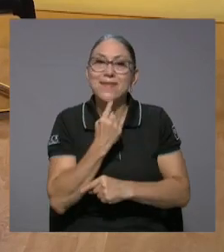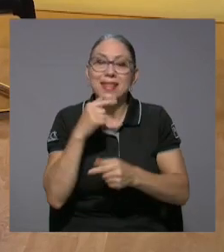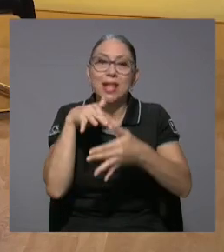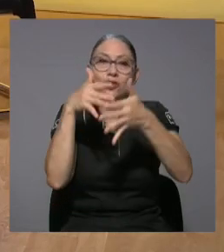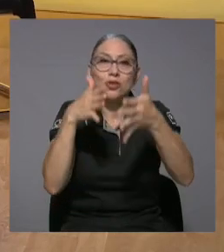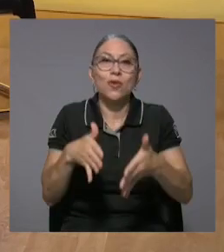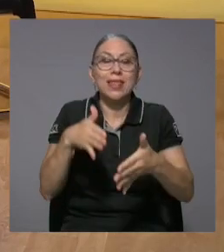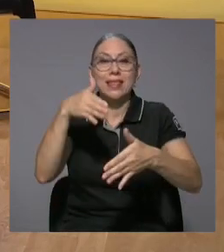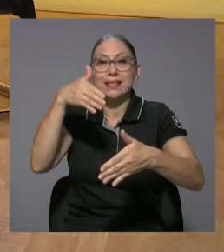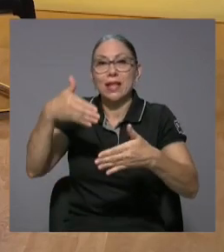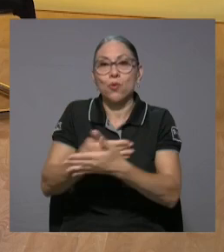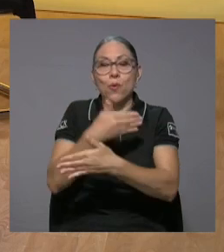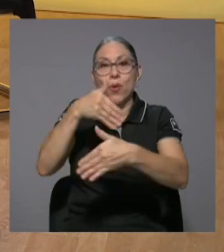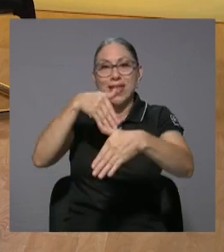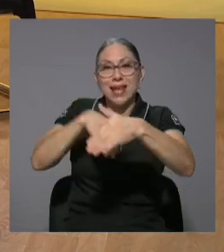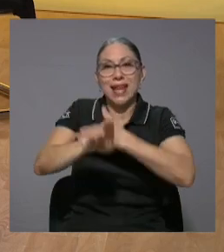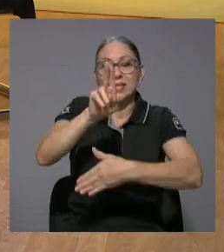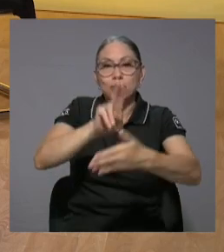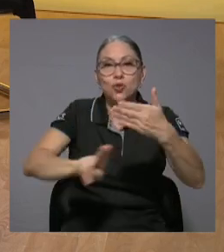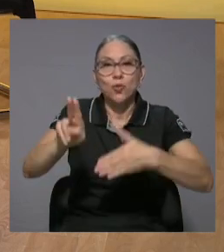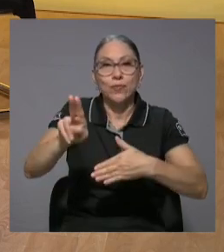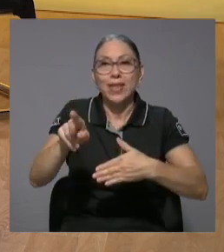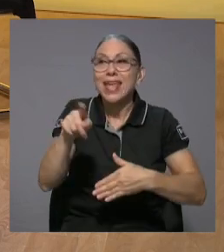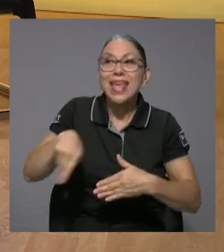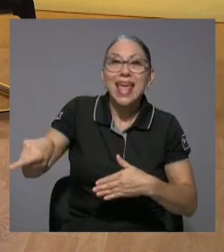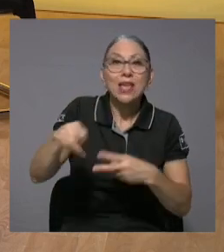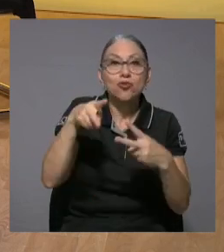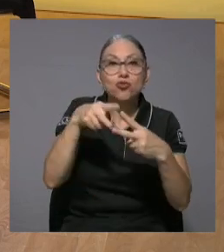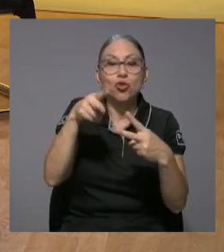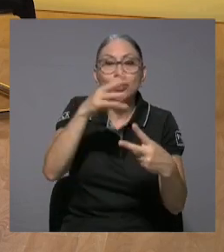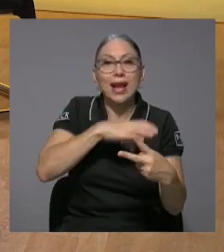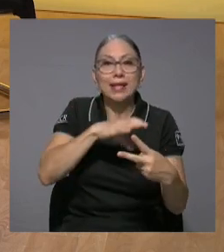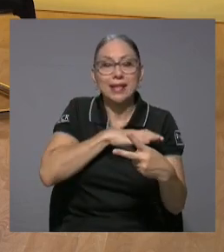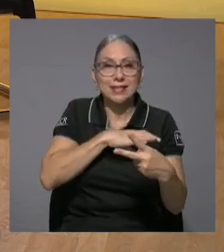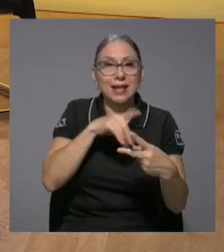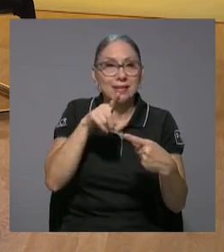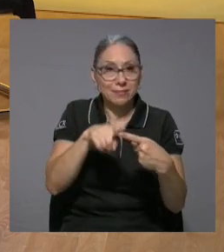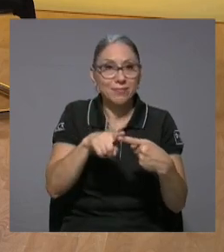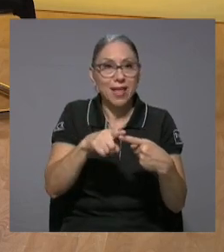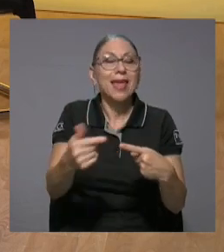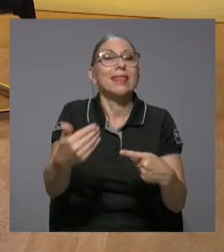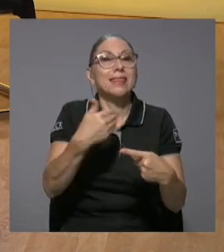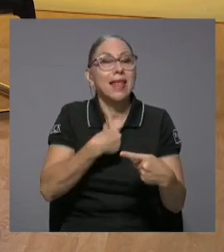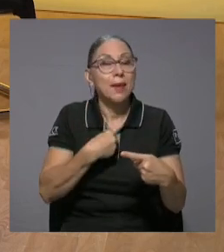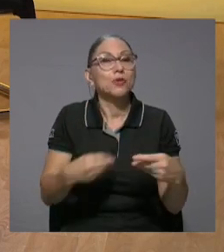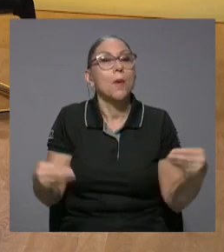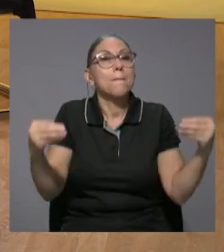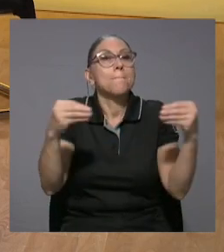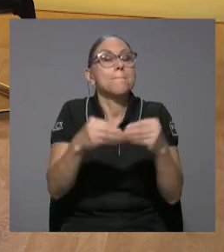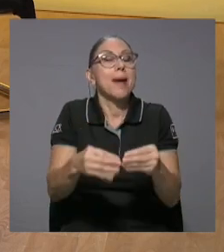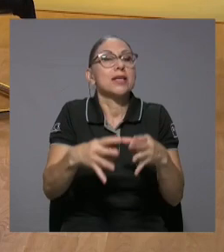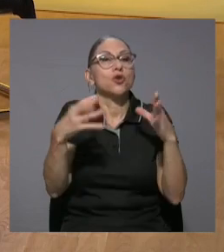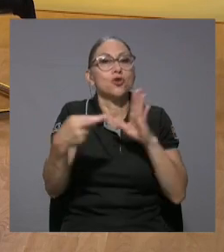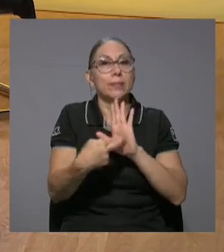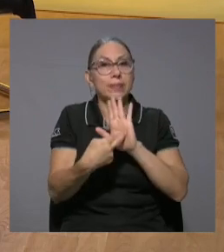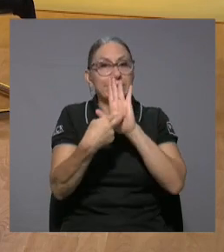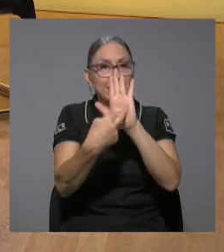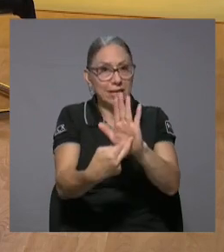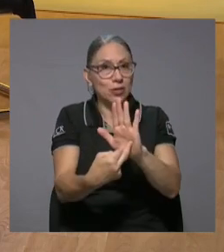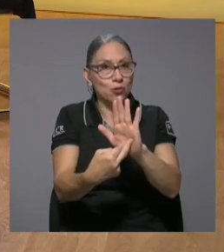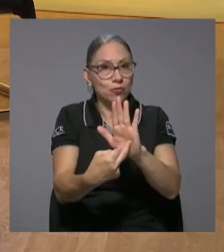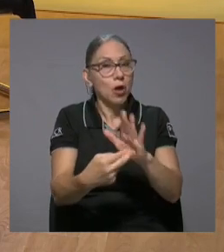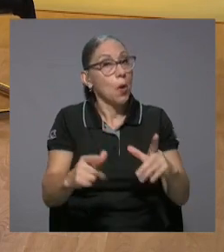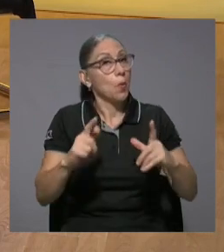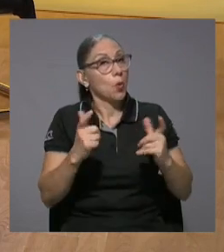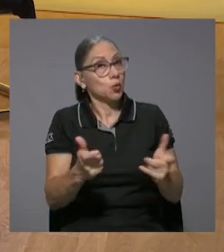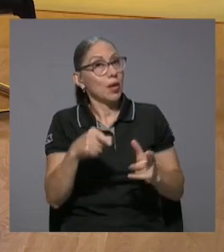nuevos ingresos, que vienen con dos características. Tenemos una mayor representación, que por suerte es un indicador